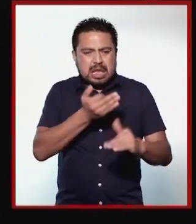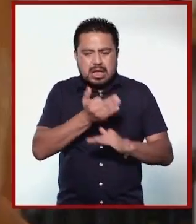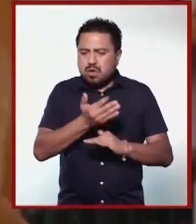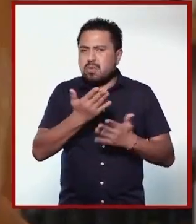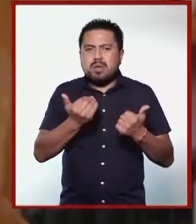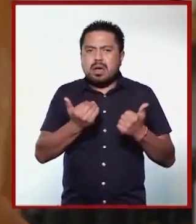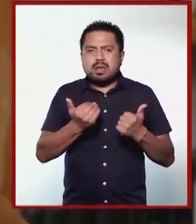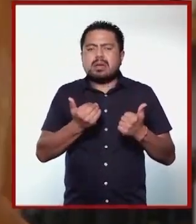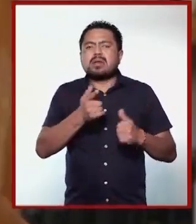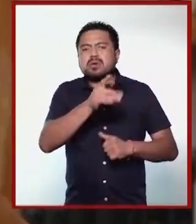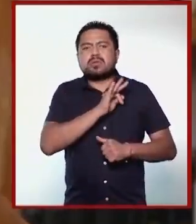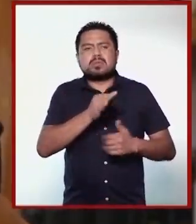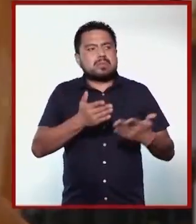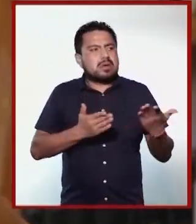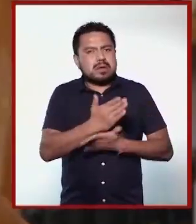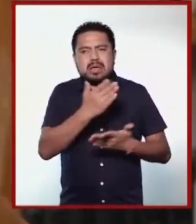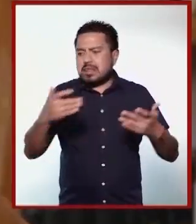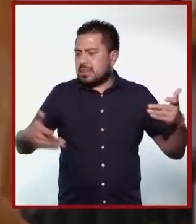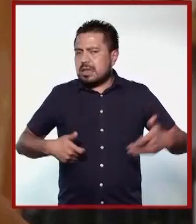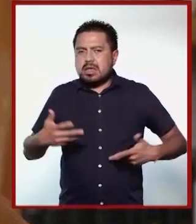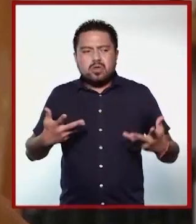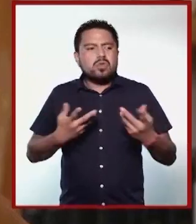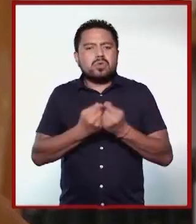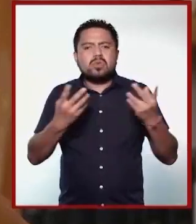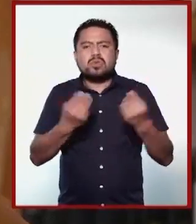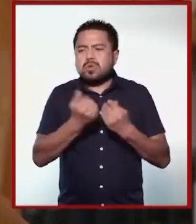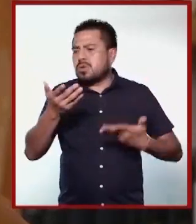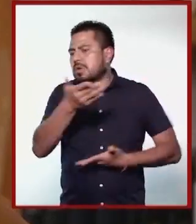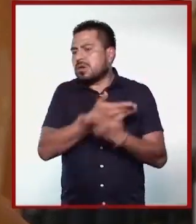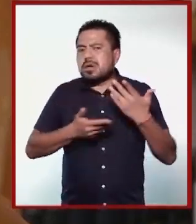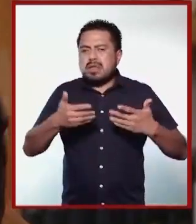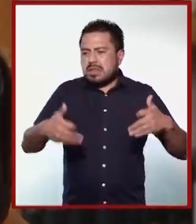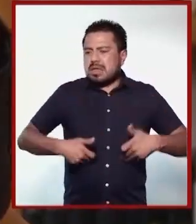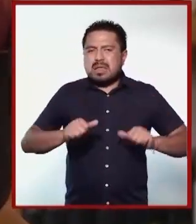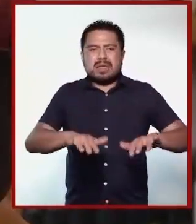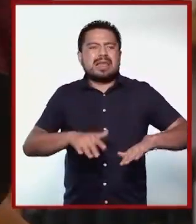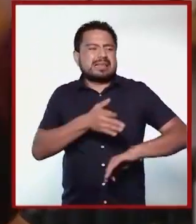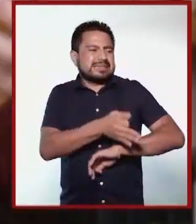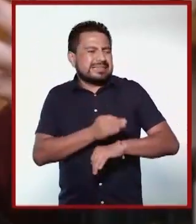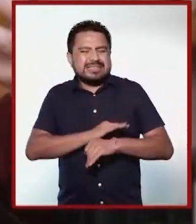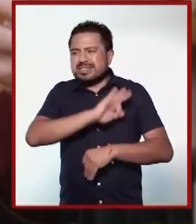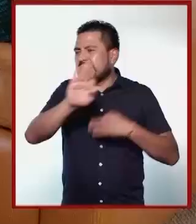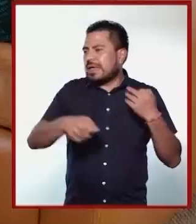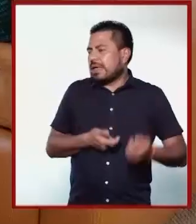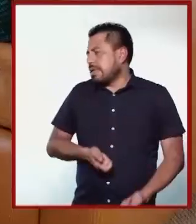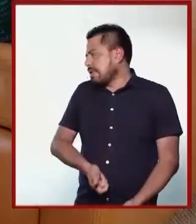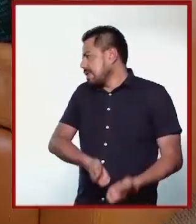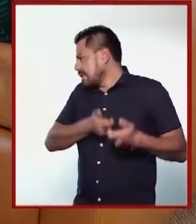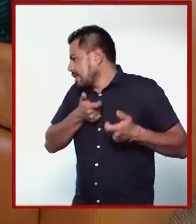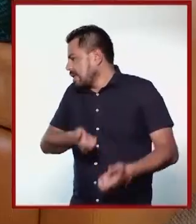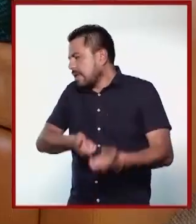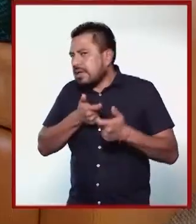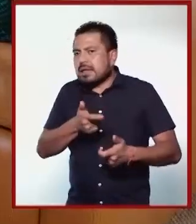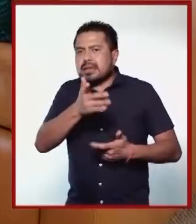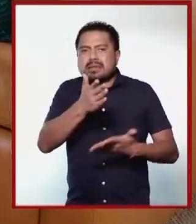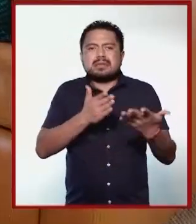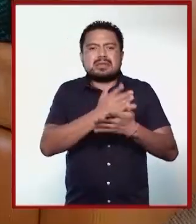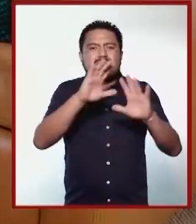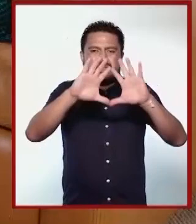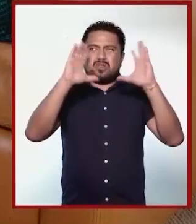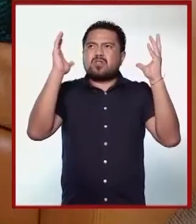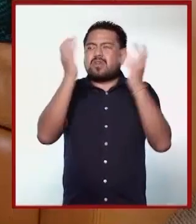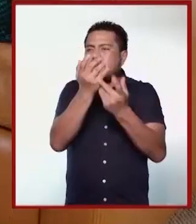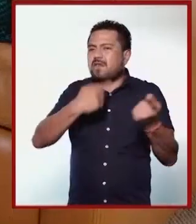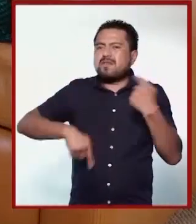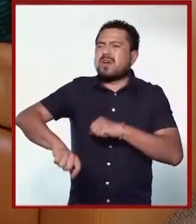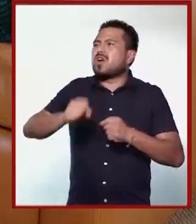tenemos. Poder ir al teatro y estar juntos y compartir una obra y que se dice un buen chiste y todos nos reímos, ir a un estadio de fútbol y